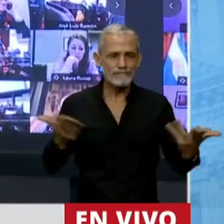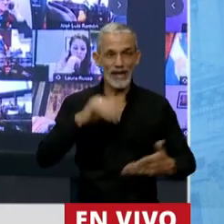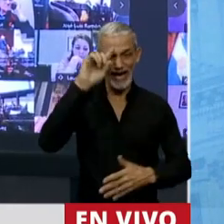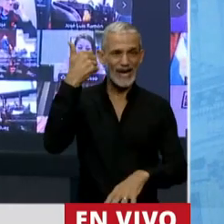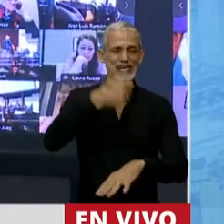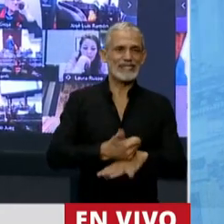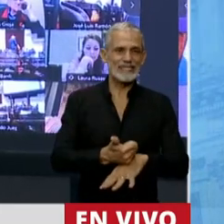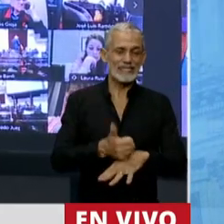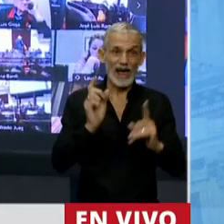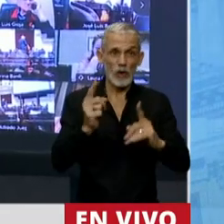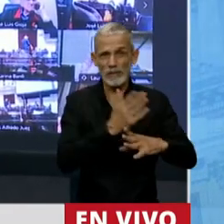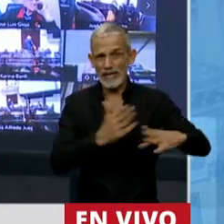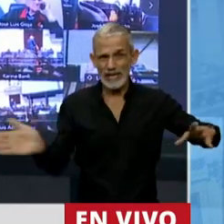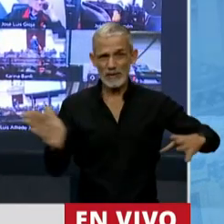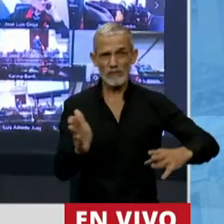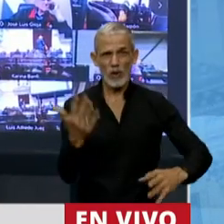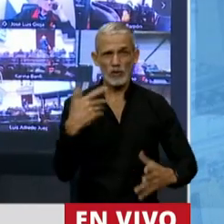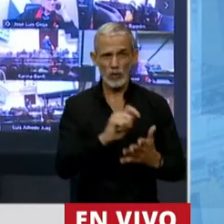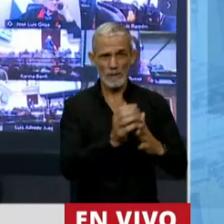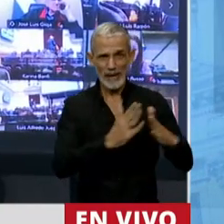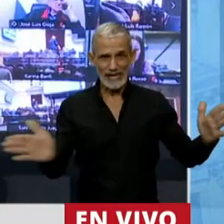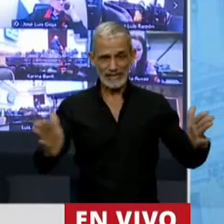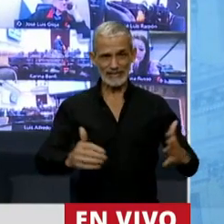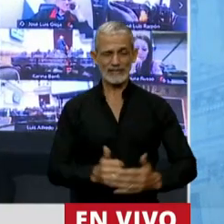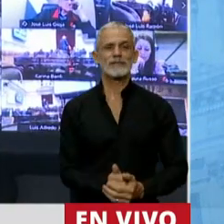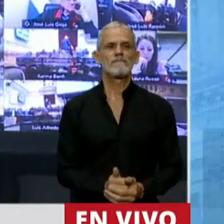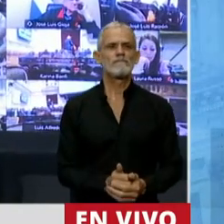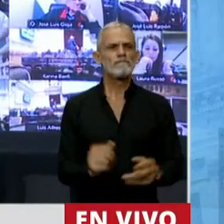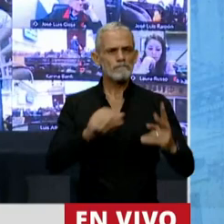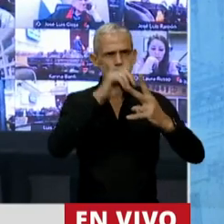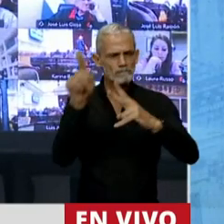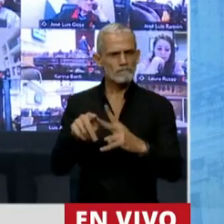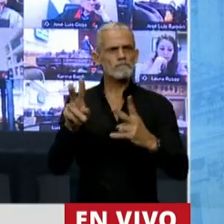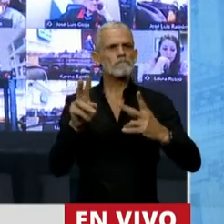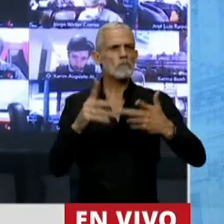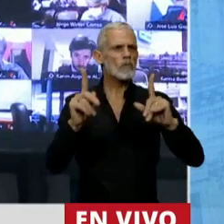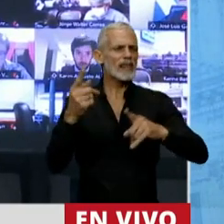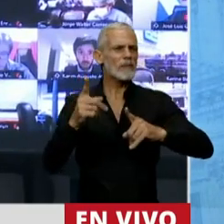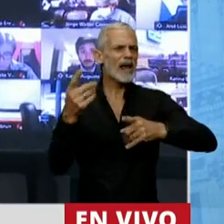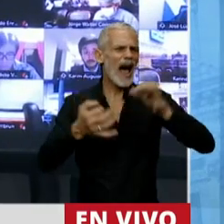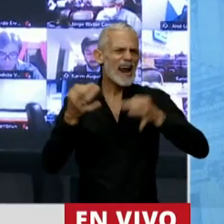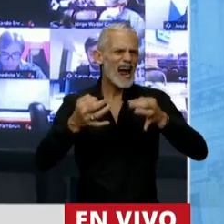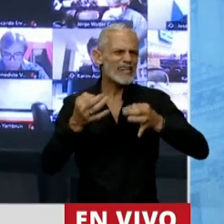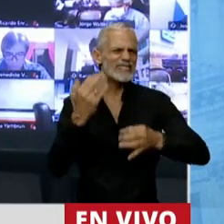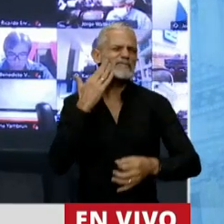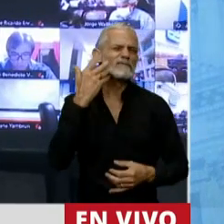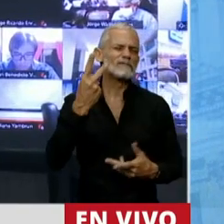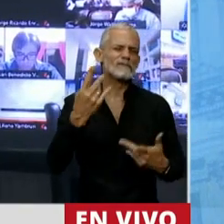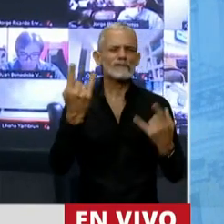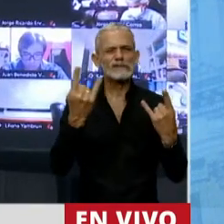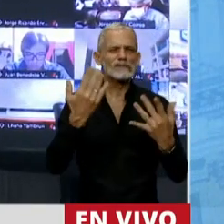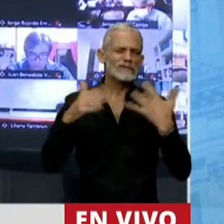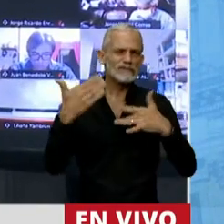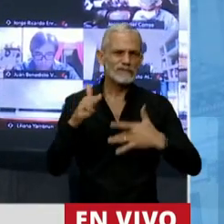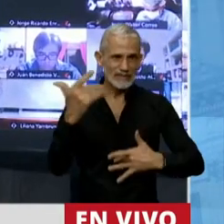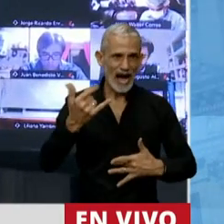Estado, que es lo que ha venido pasando en este tiempo. Por otro lado, en el análisis me parece que hay un poco de hipocresía por parte de la